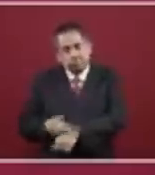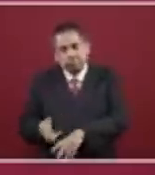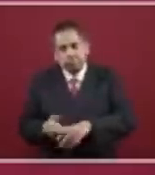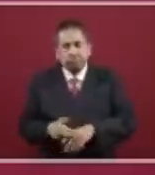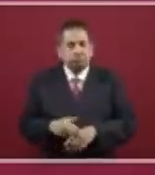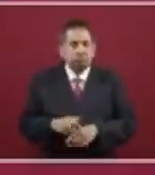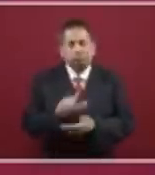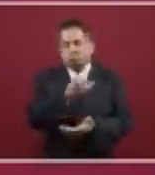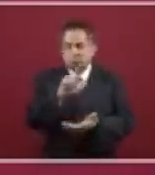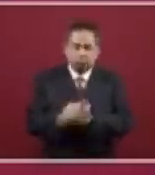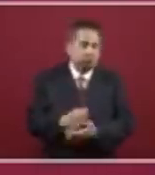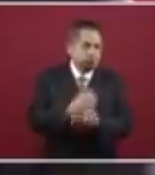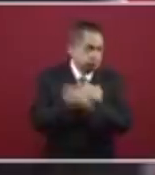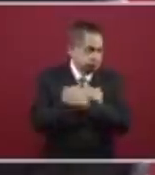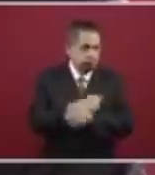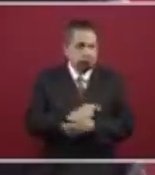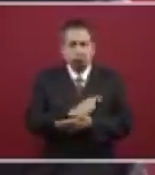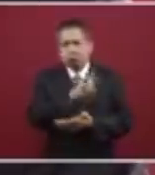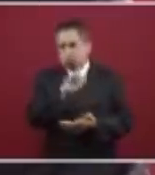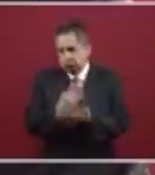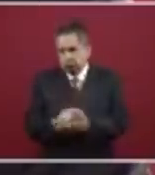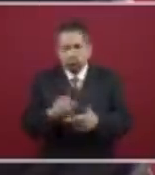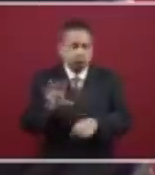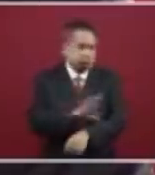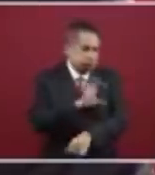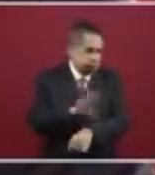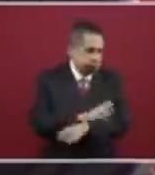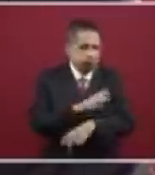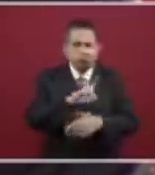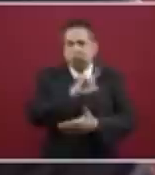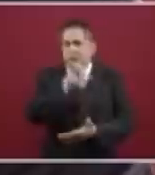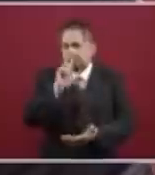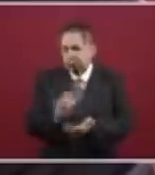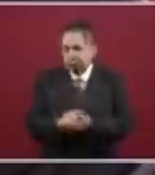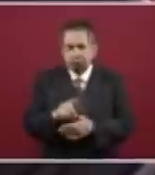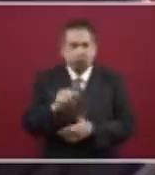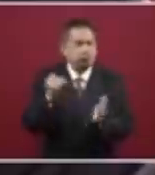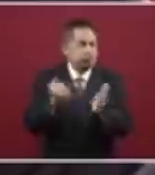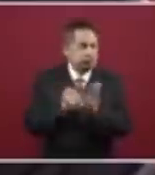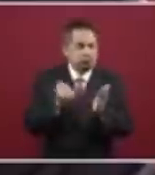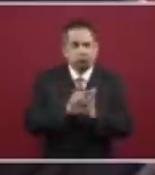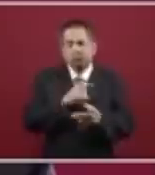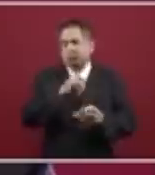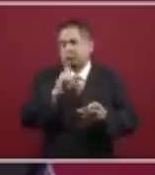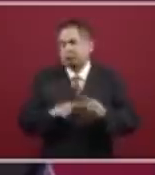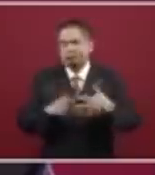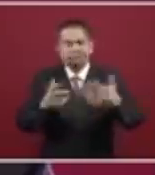reforma educativa, reforma energética, reforma fiscal.